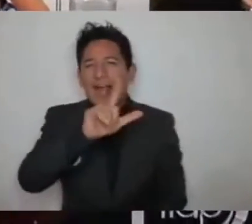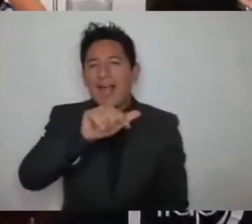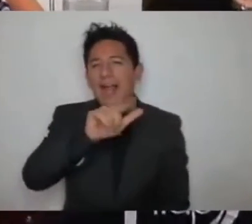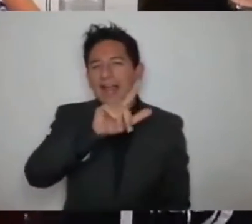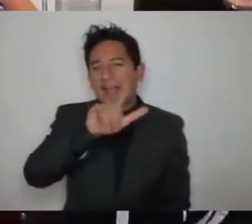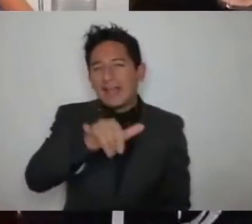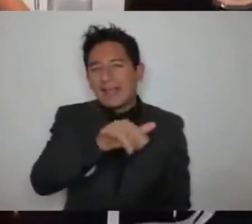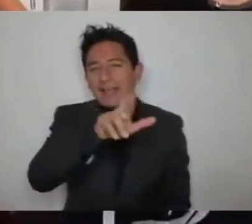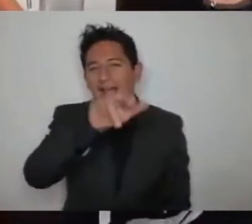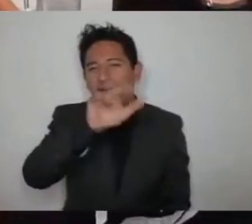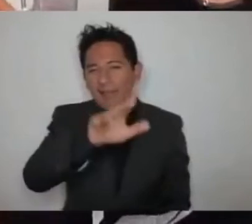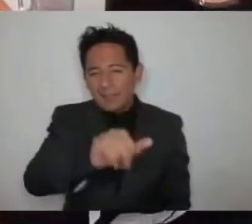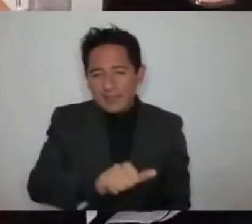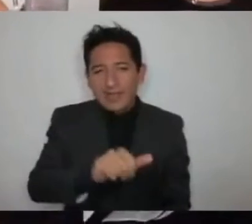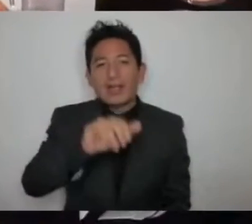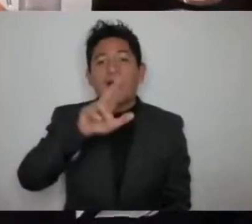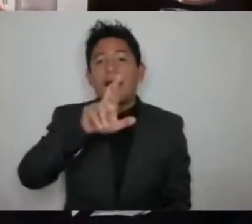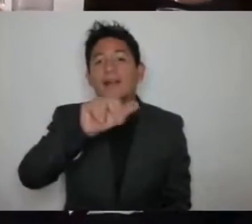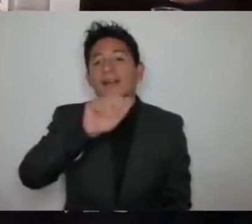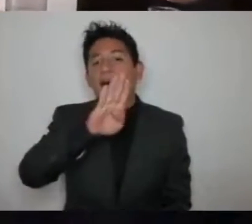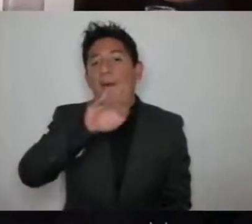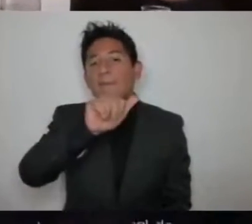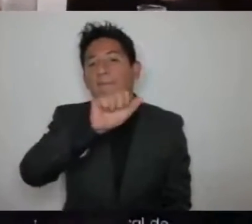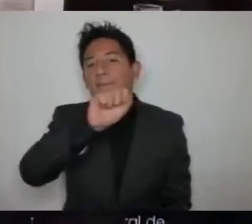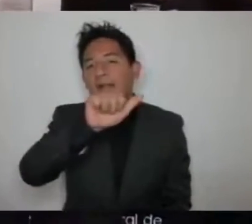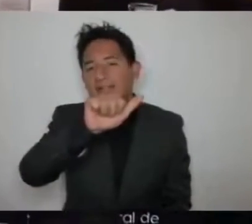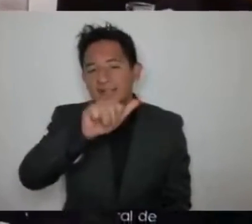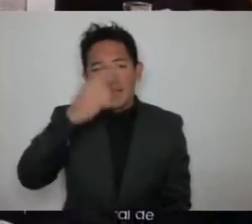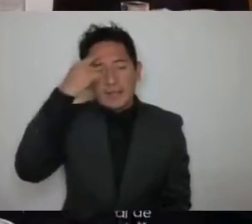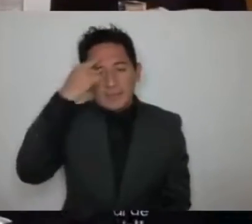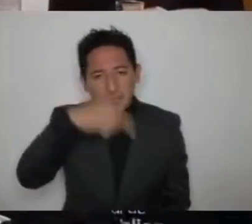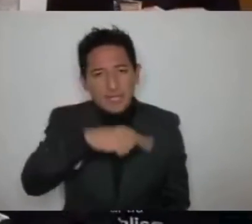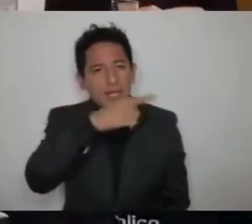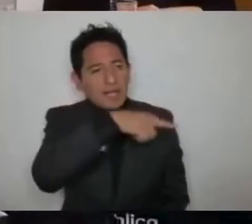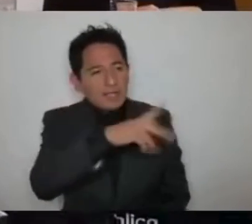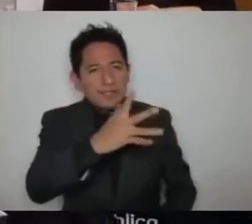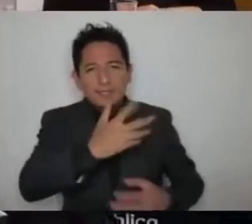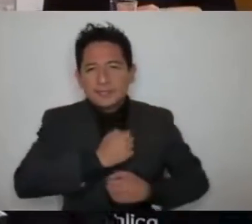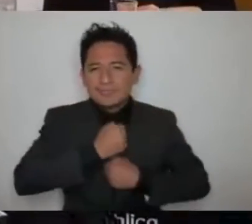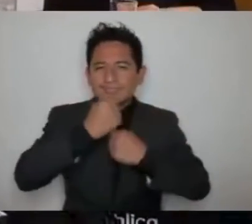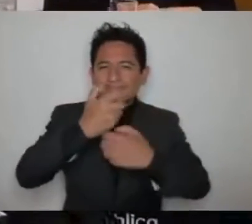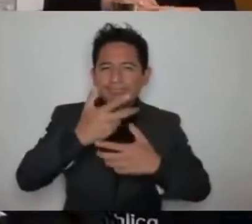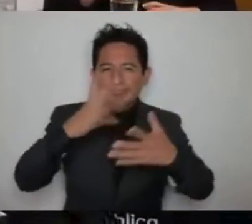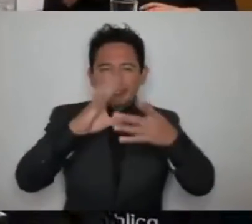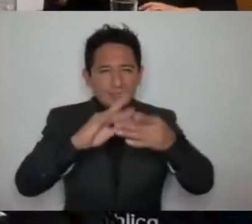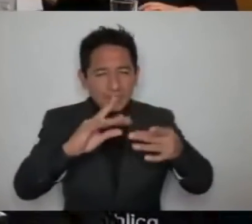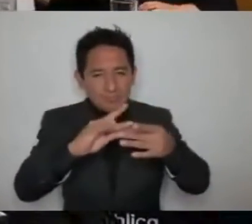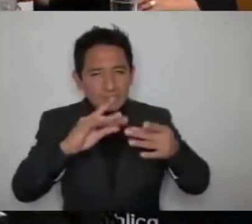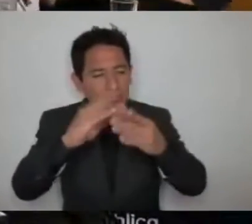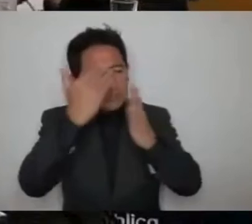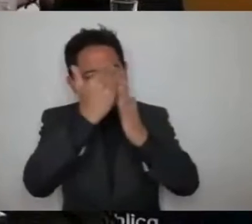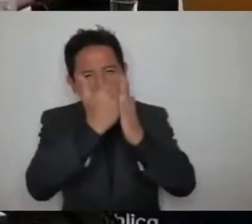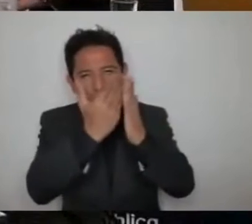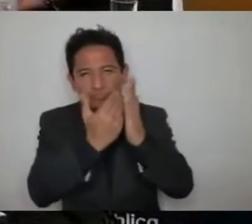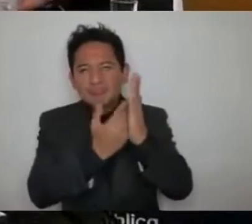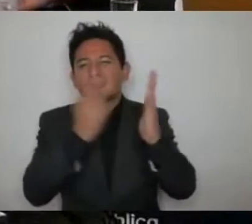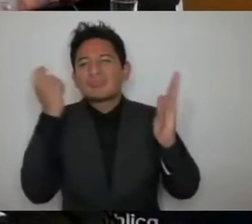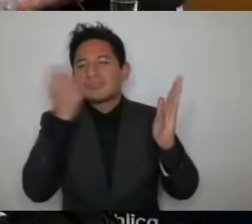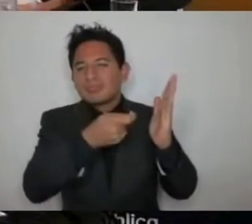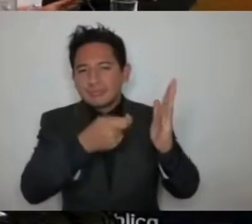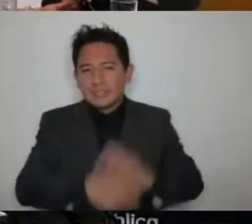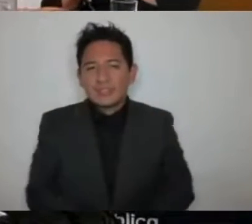titular de la unidad de conocimiento científico un poco para que nos comparta sobre este protocolo Muchas gracias